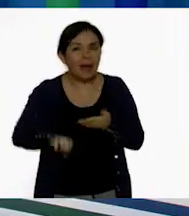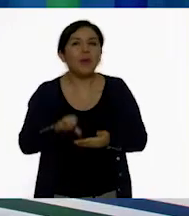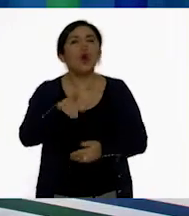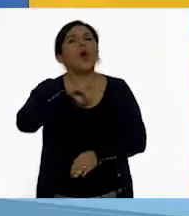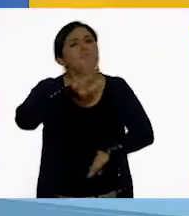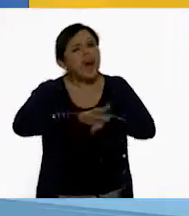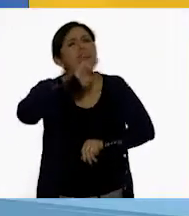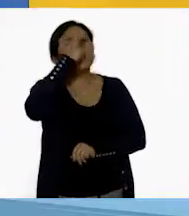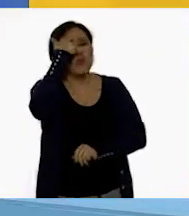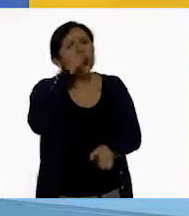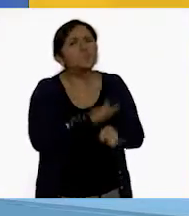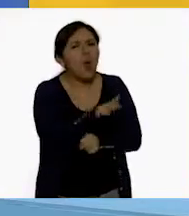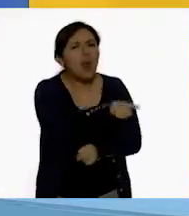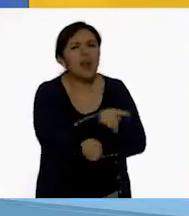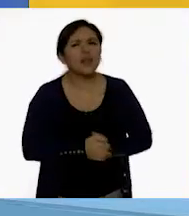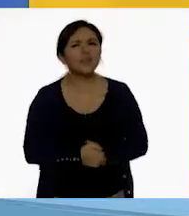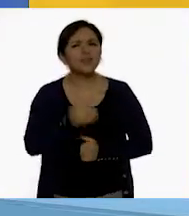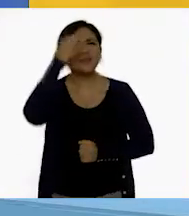recuerdas, Larisa?